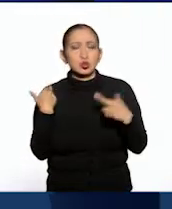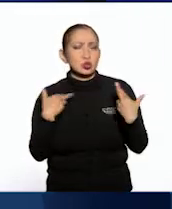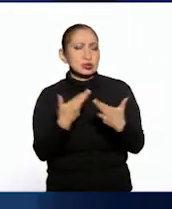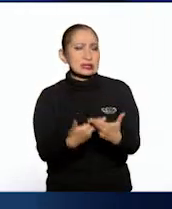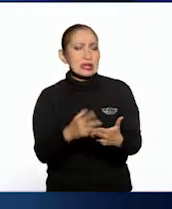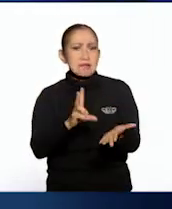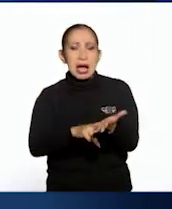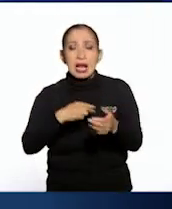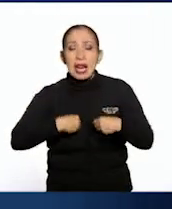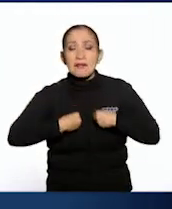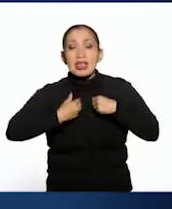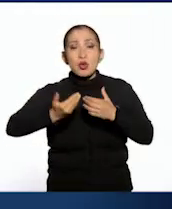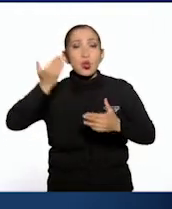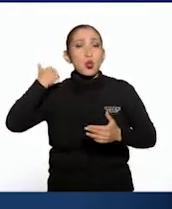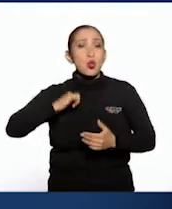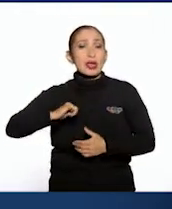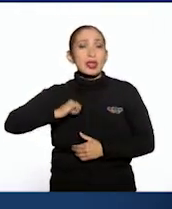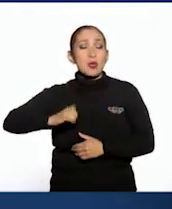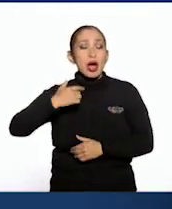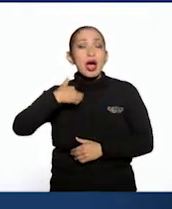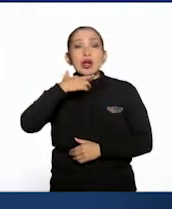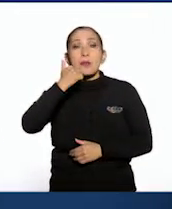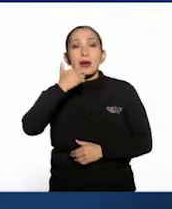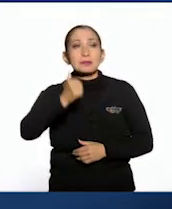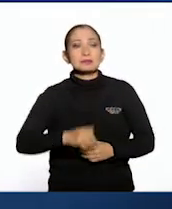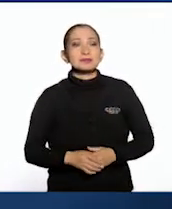invaluable sobre la vida de los antiguos romanos.